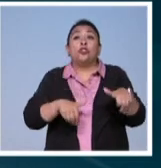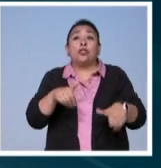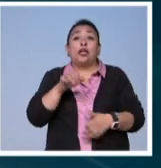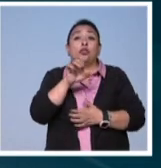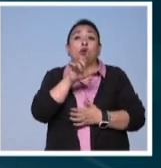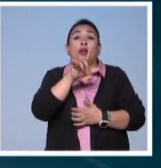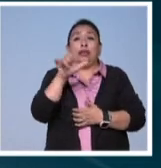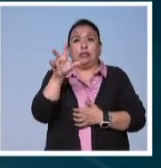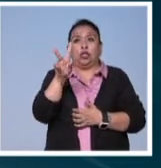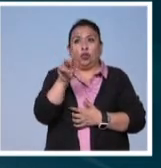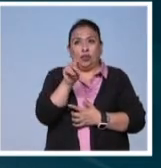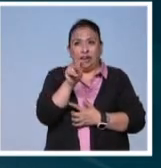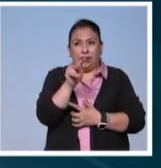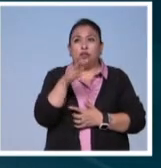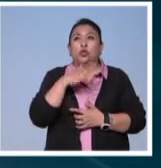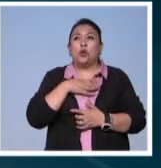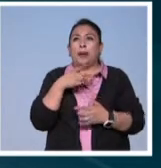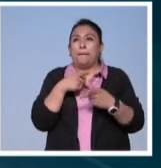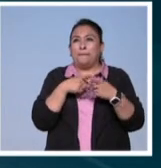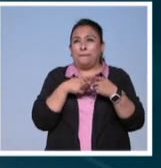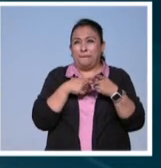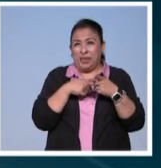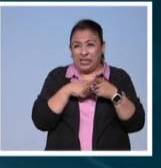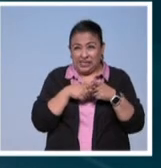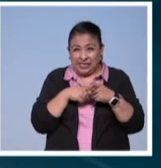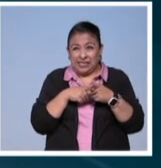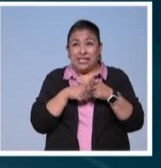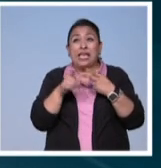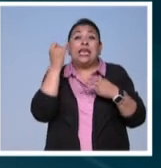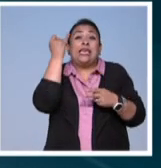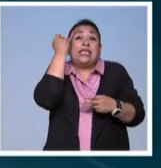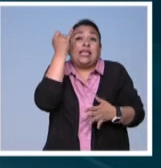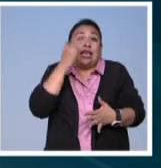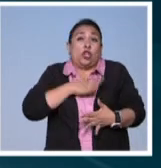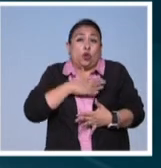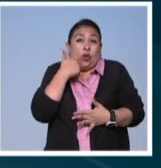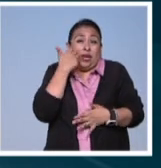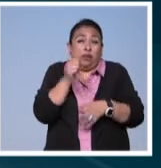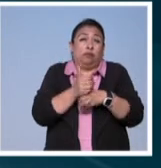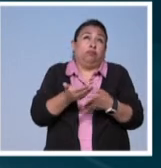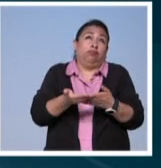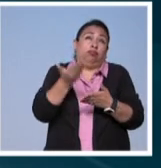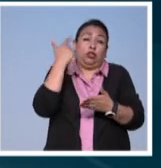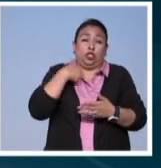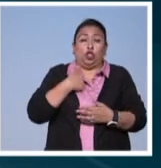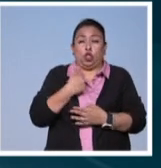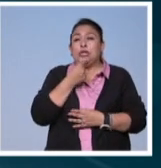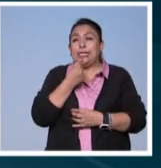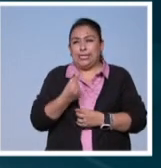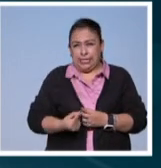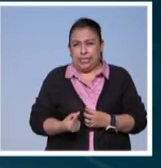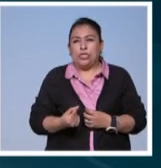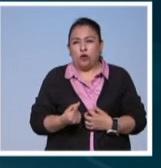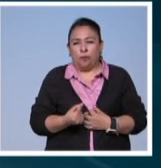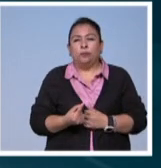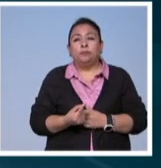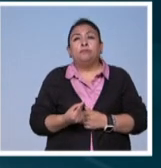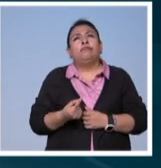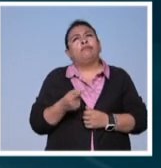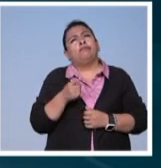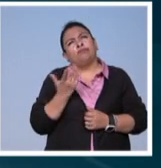clásico en la televisión. Mis inicios en la idea de ser actor creo que se remontan a mi infancia y